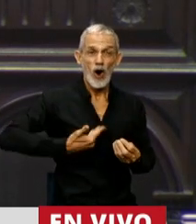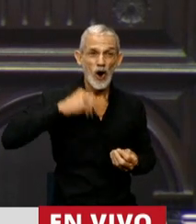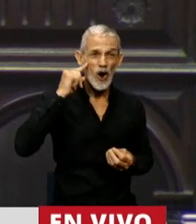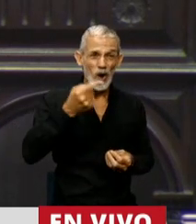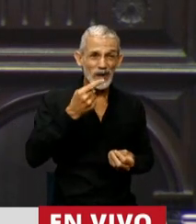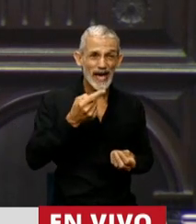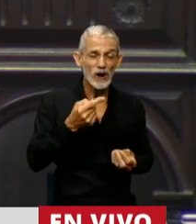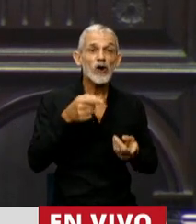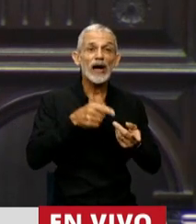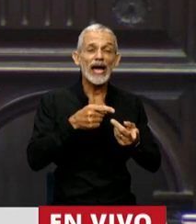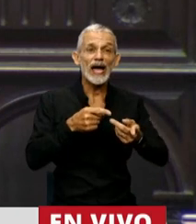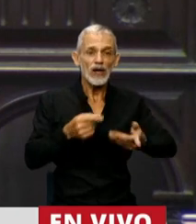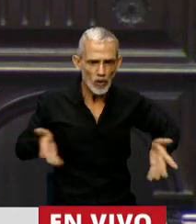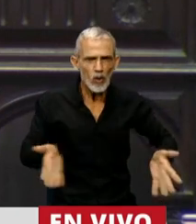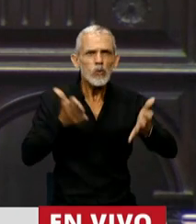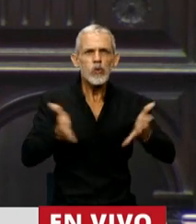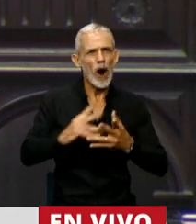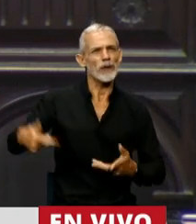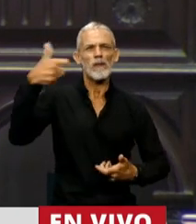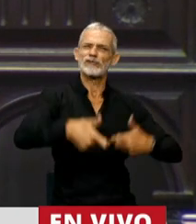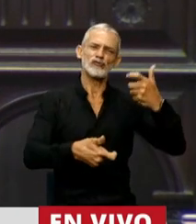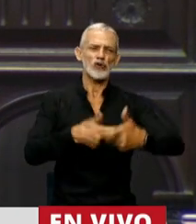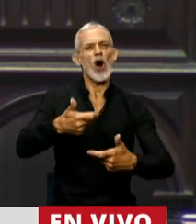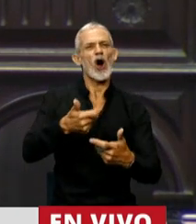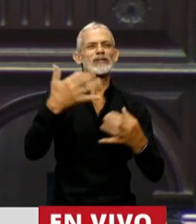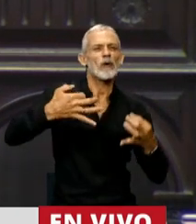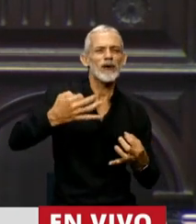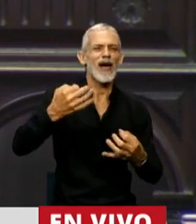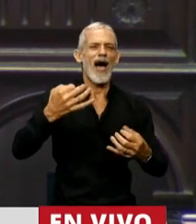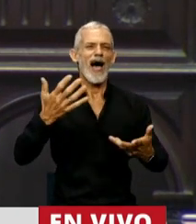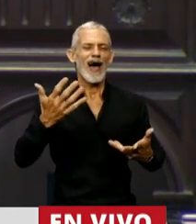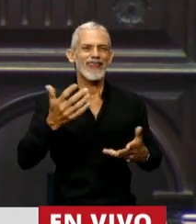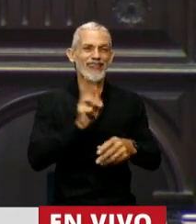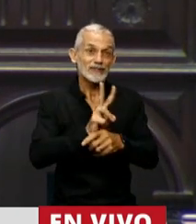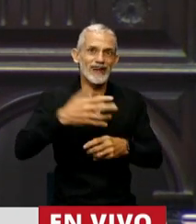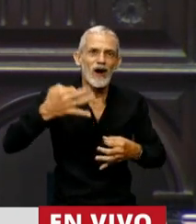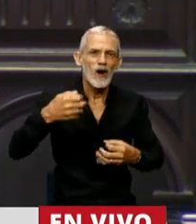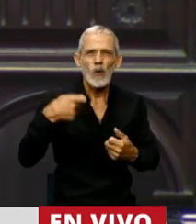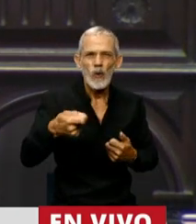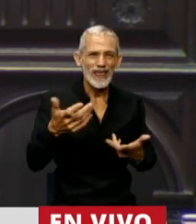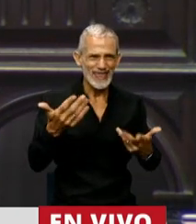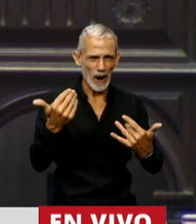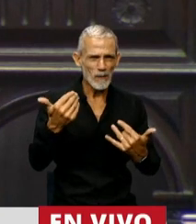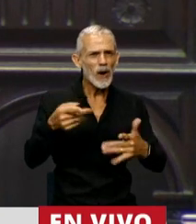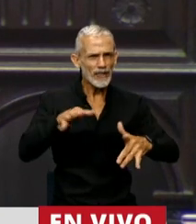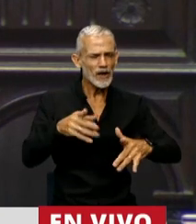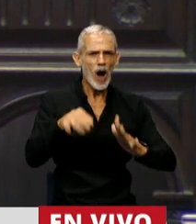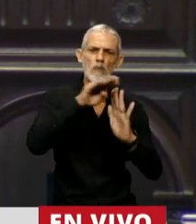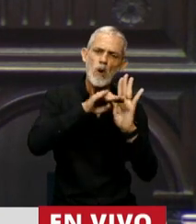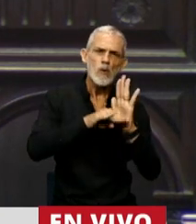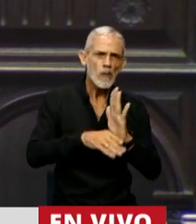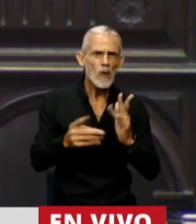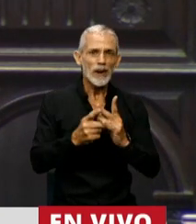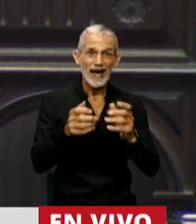que, lejos de fomentar la inversión, la seguridad jurídica, de poder establecer condiciones para